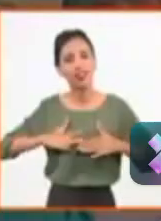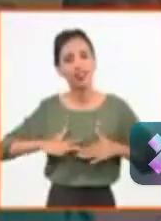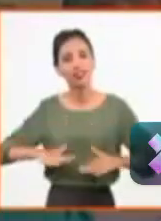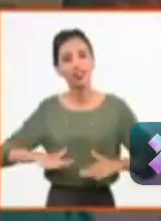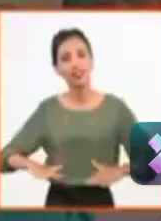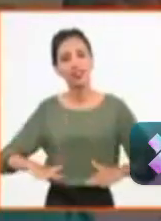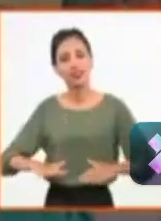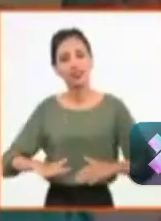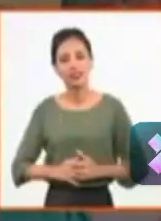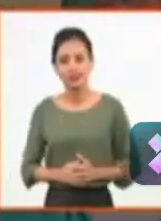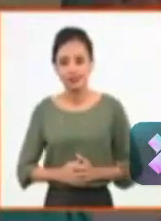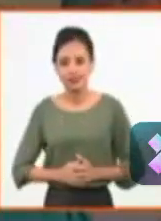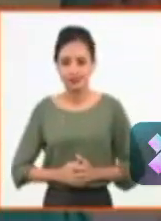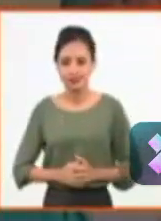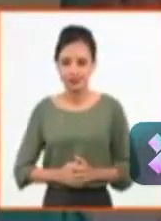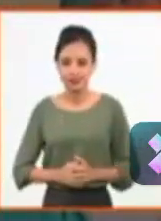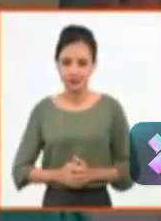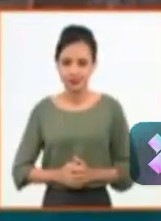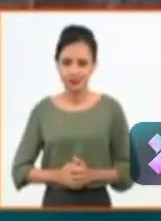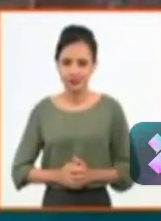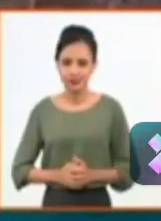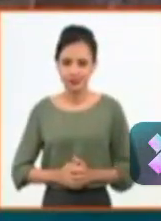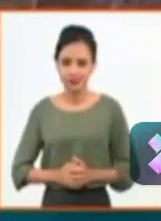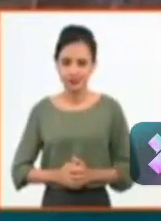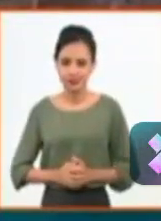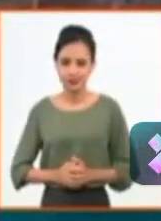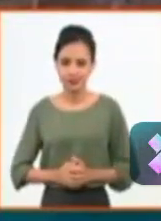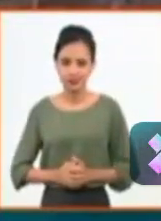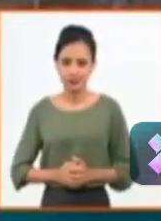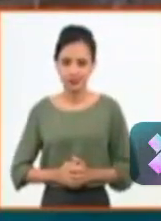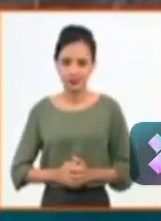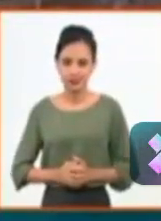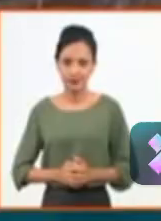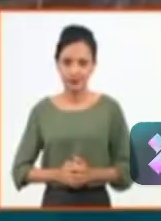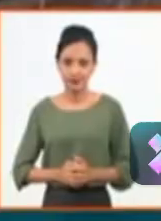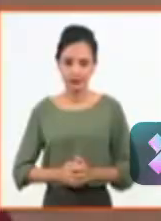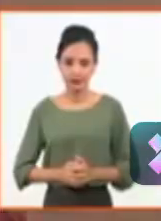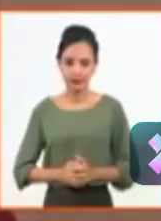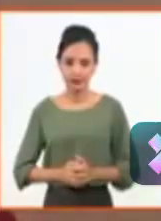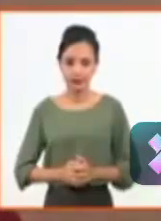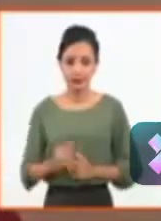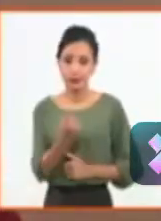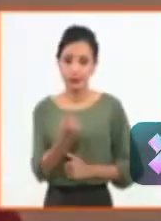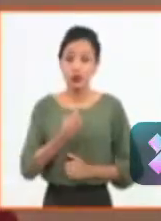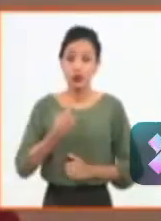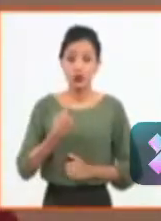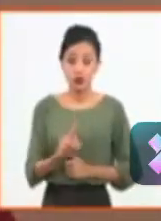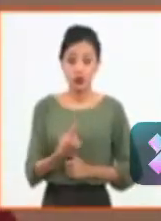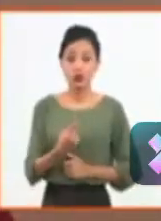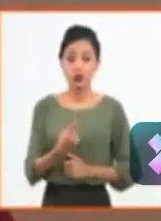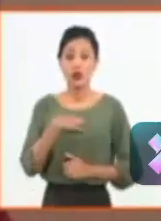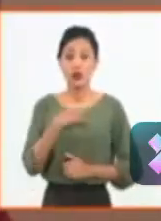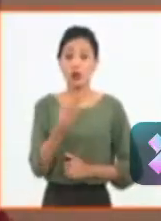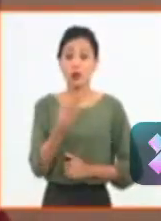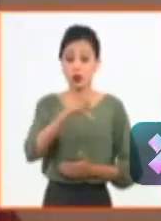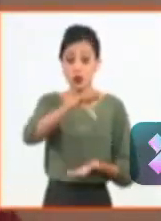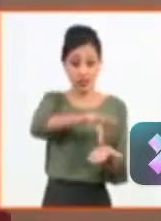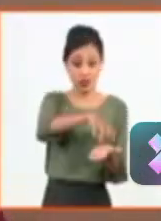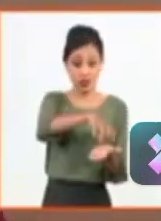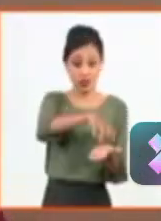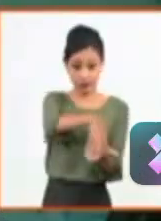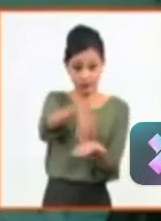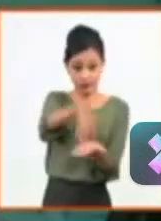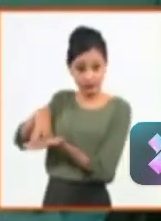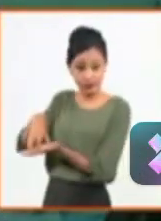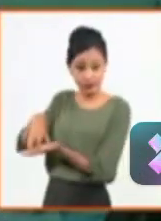Nos vimos en la necesidad de crecer en 2 centros de aislamiento. Uno inició primero, que comenzó el día 28